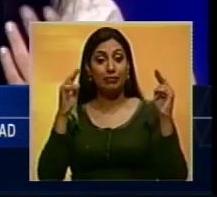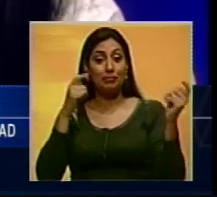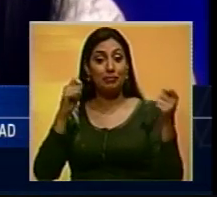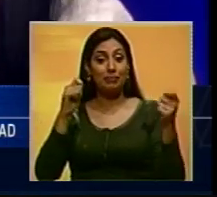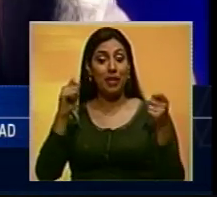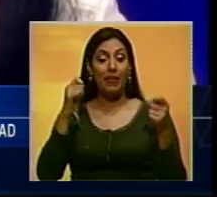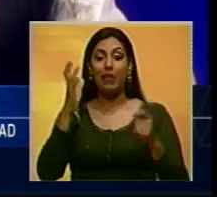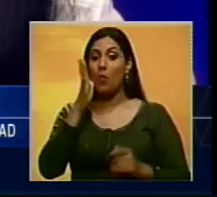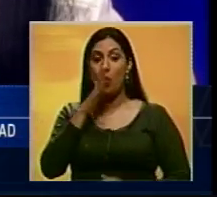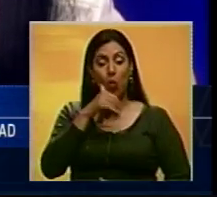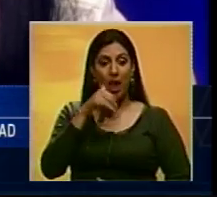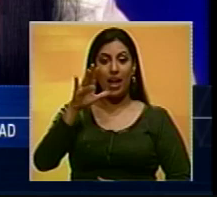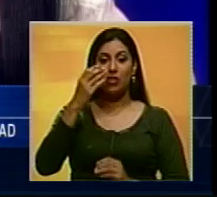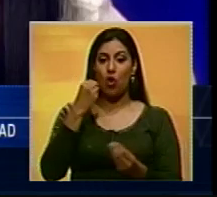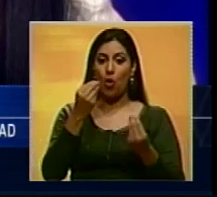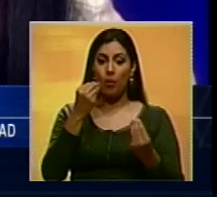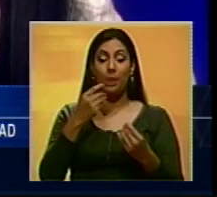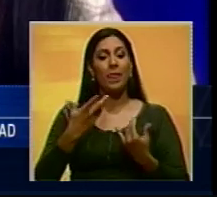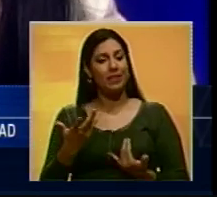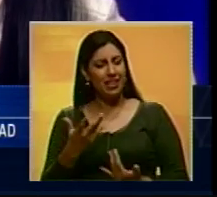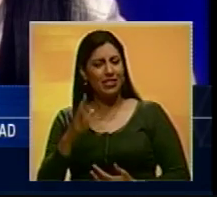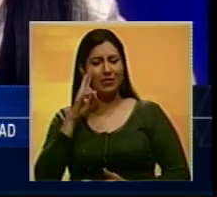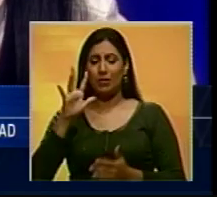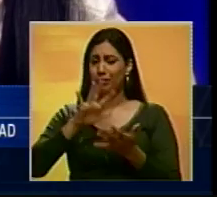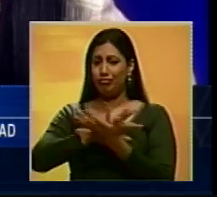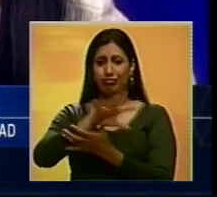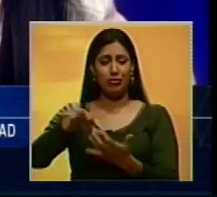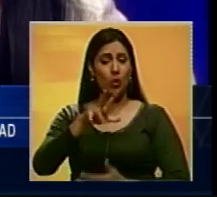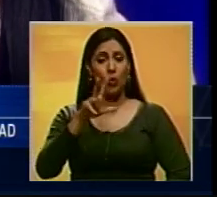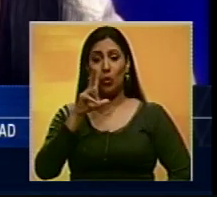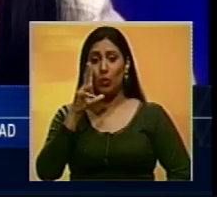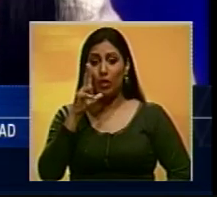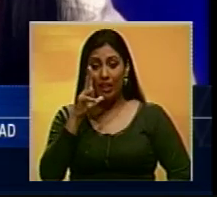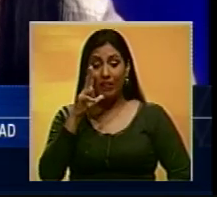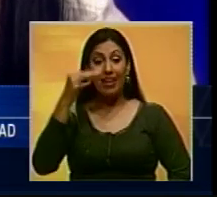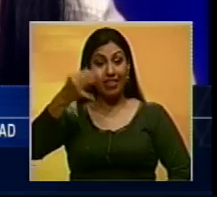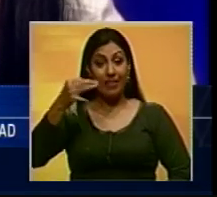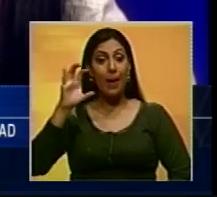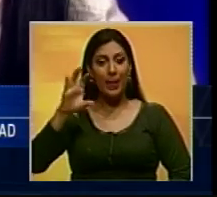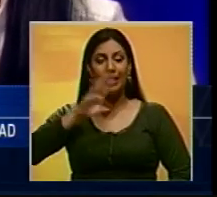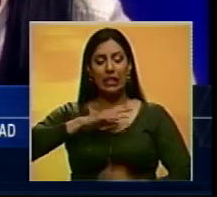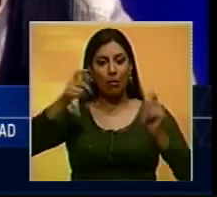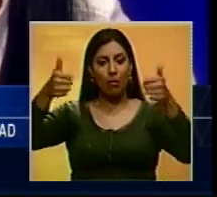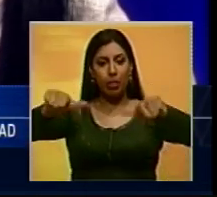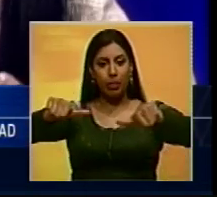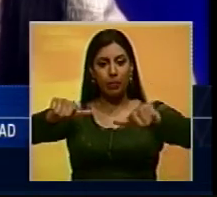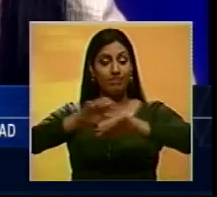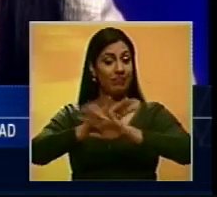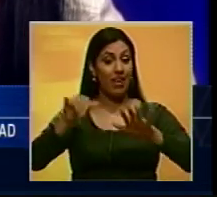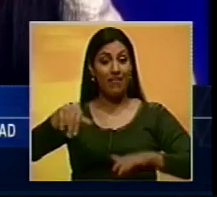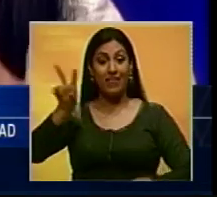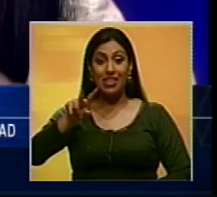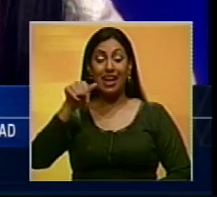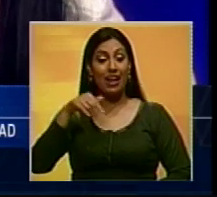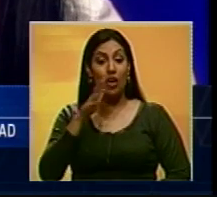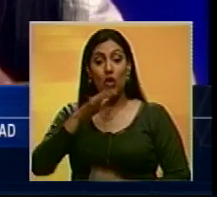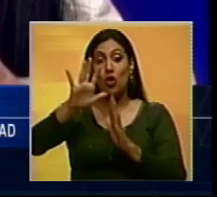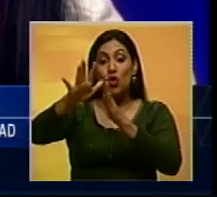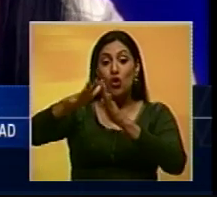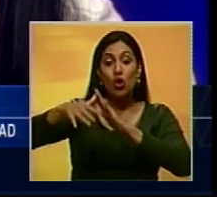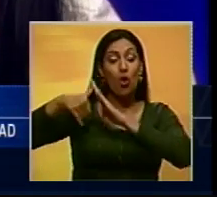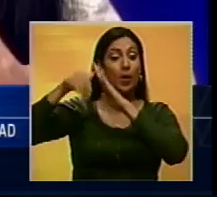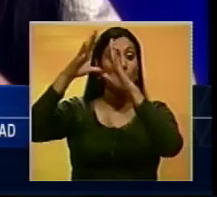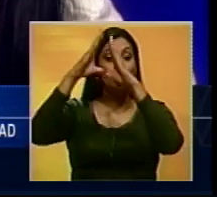sea el mismo que ocurre con la comida. Esto es una catástrofe. La realidad es que el país está quebrado. La realidad es que aquí se robaron